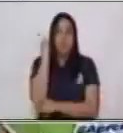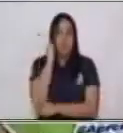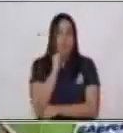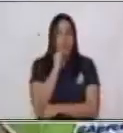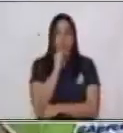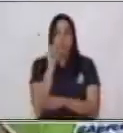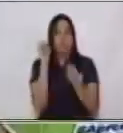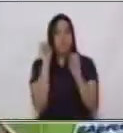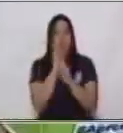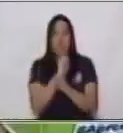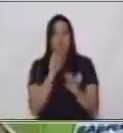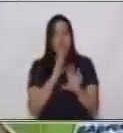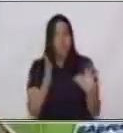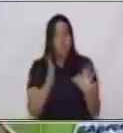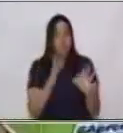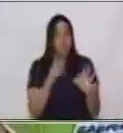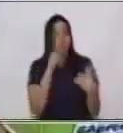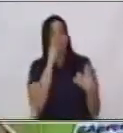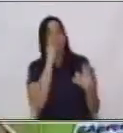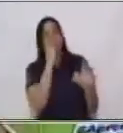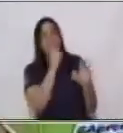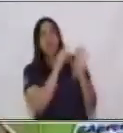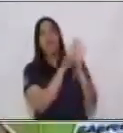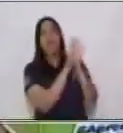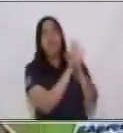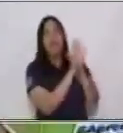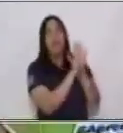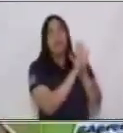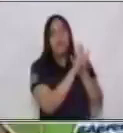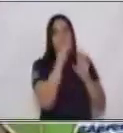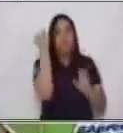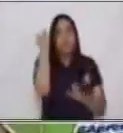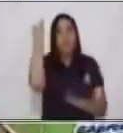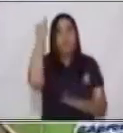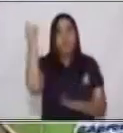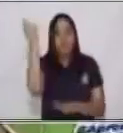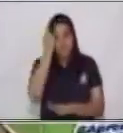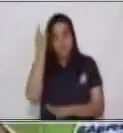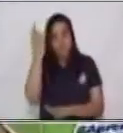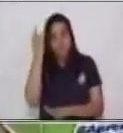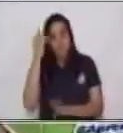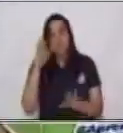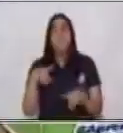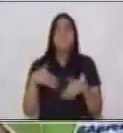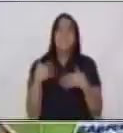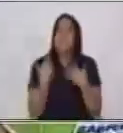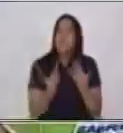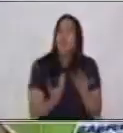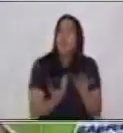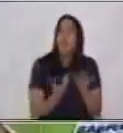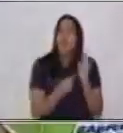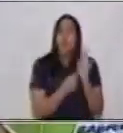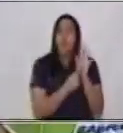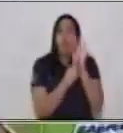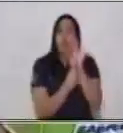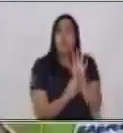práctica identificar y utilizar ideas principales. ¿Y qué es lo que nos va a presentar este resumen? Pues el